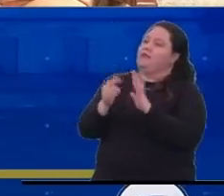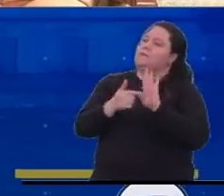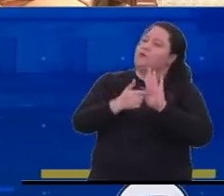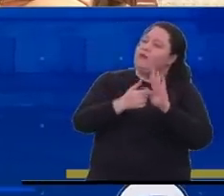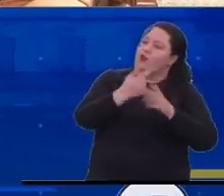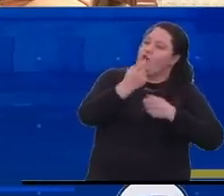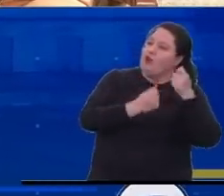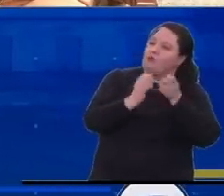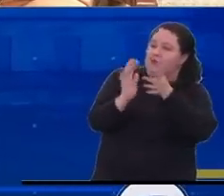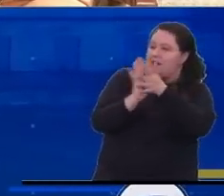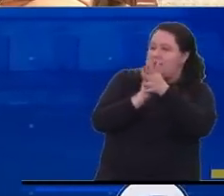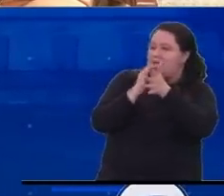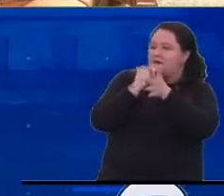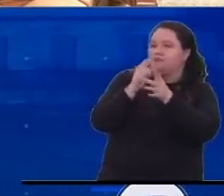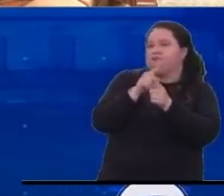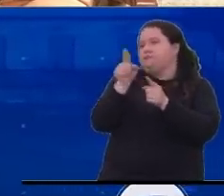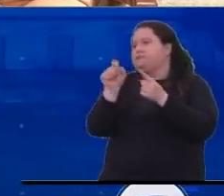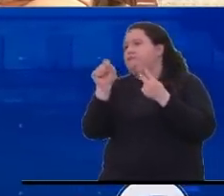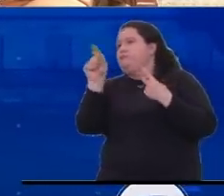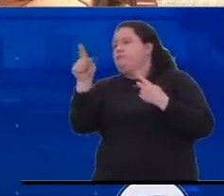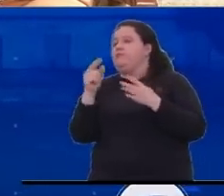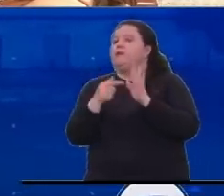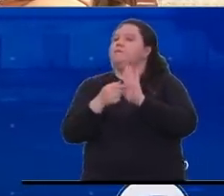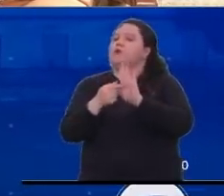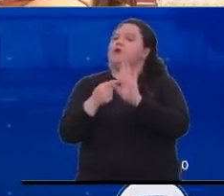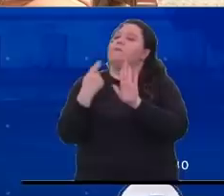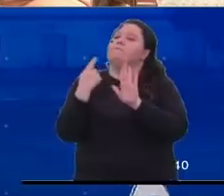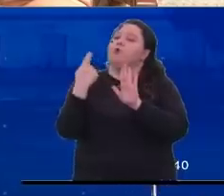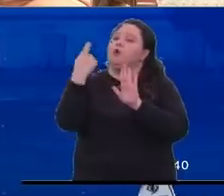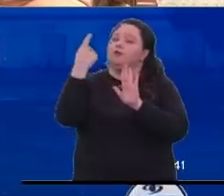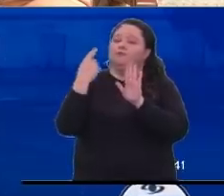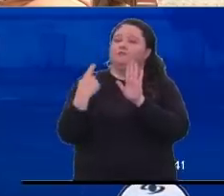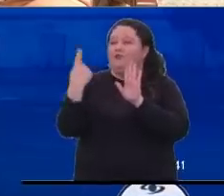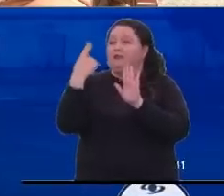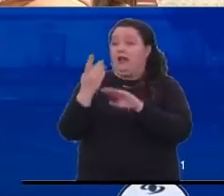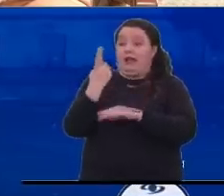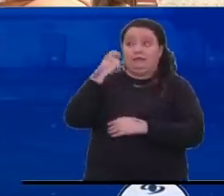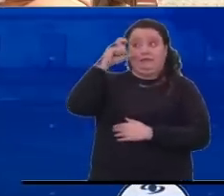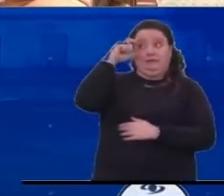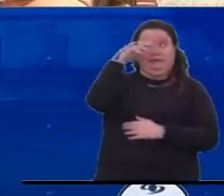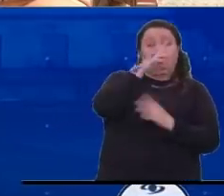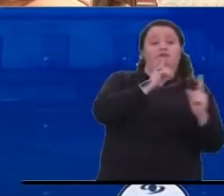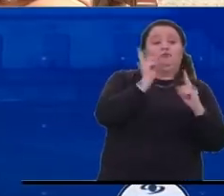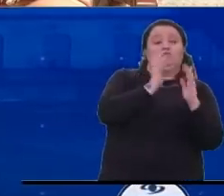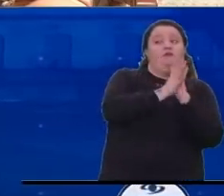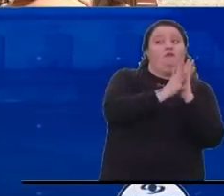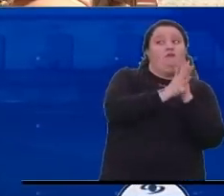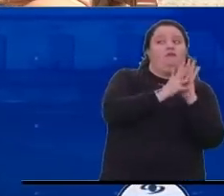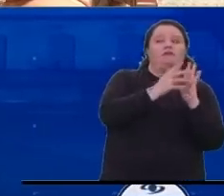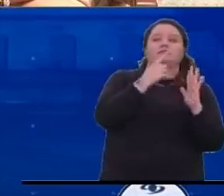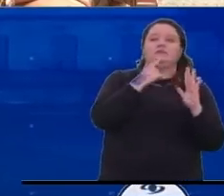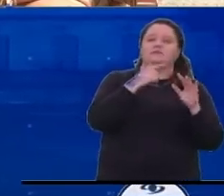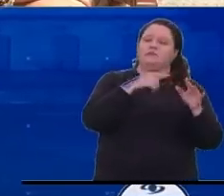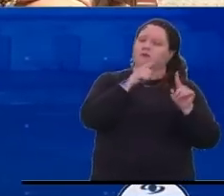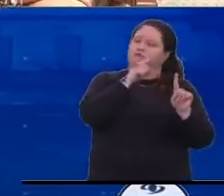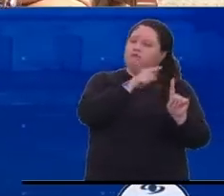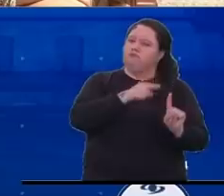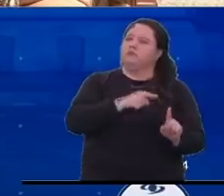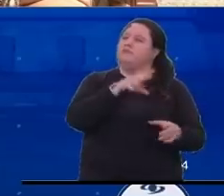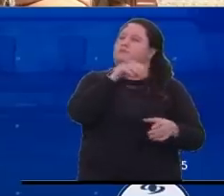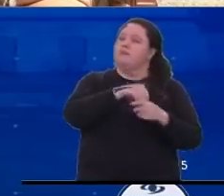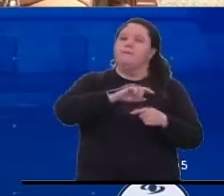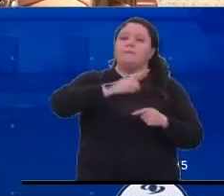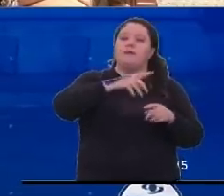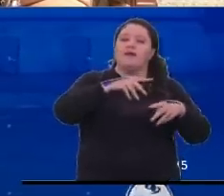económico. Ahora quisiera preguntarle sobre el modelo político. Ayer en su discurso, el presidente electo Gustavo Petro, en clara alusión a los integrantes de la